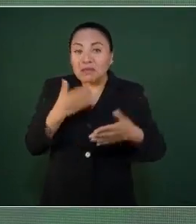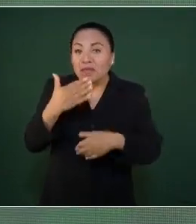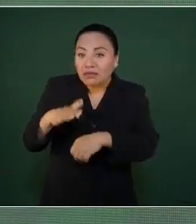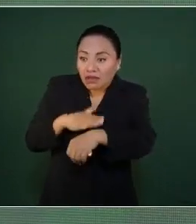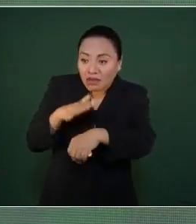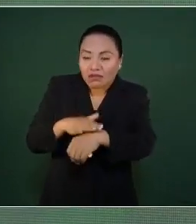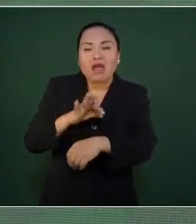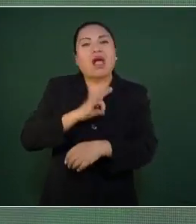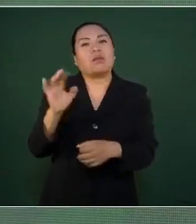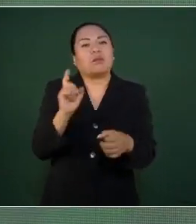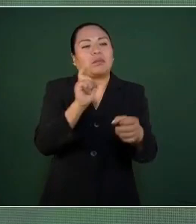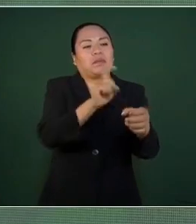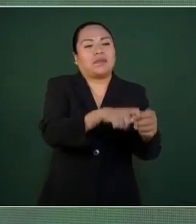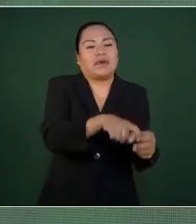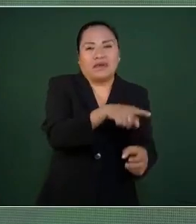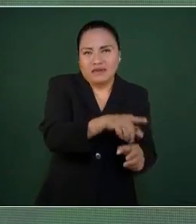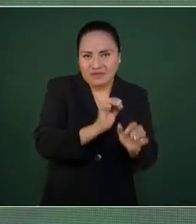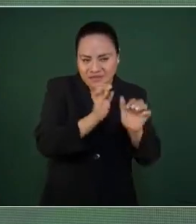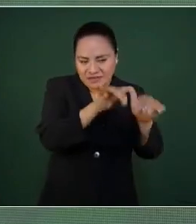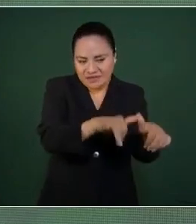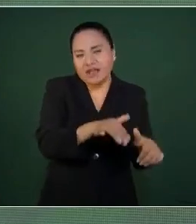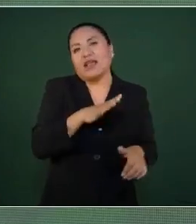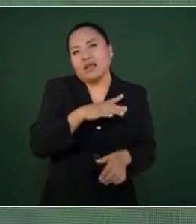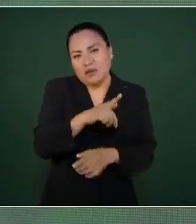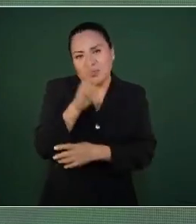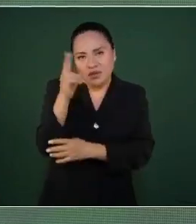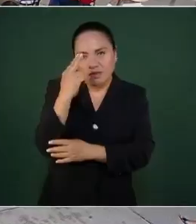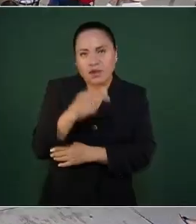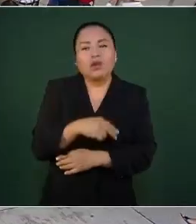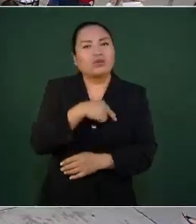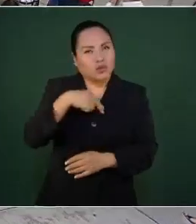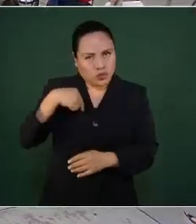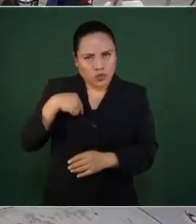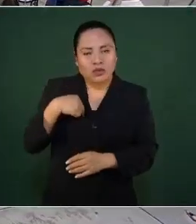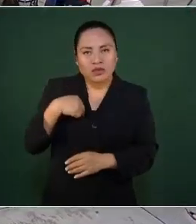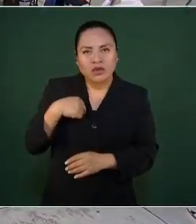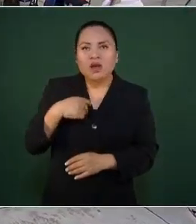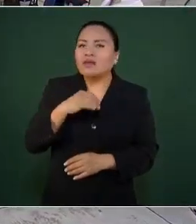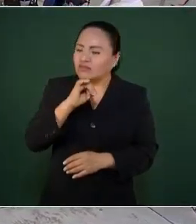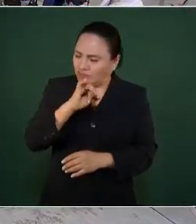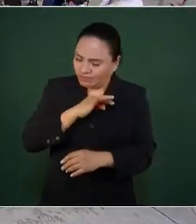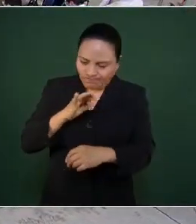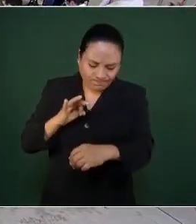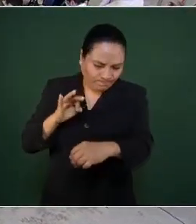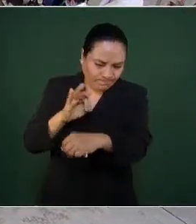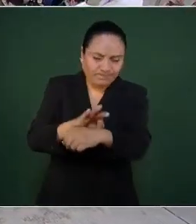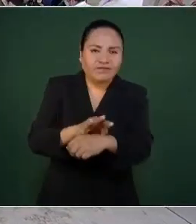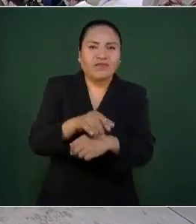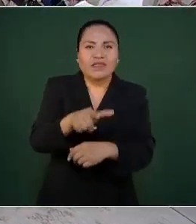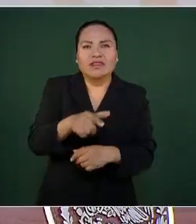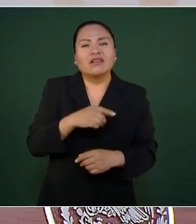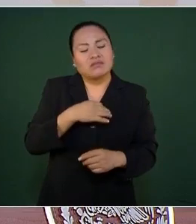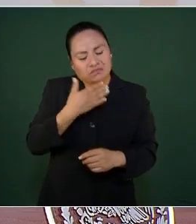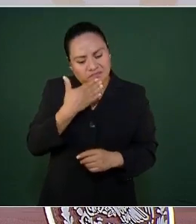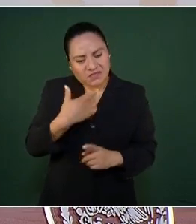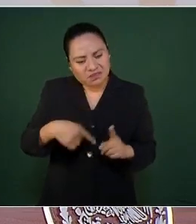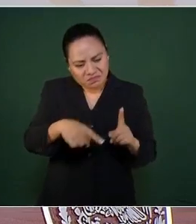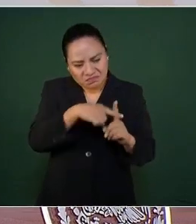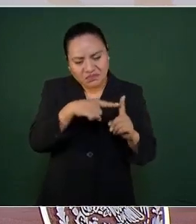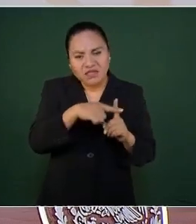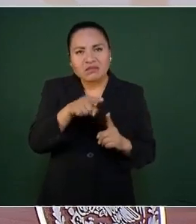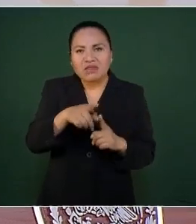Claro que todos estamos a favor de la calidad de la enseñanza y de que